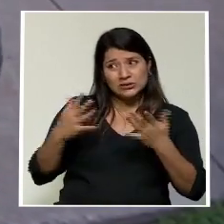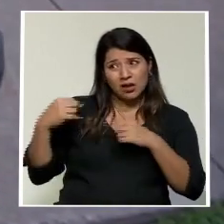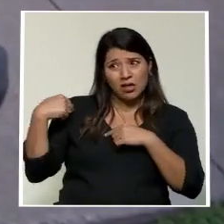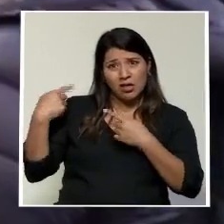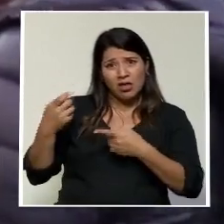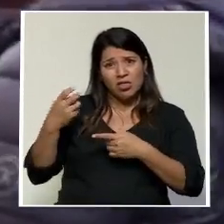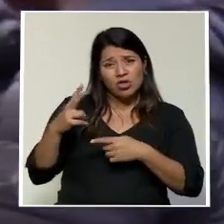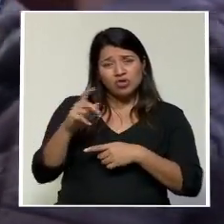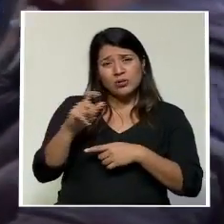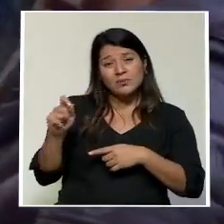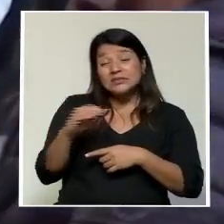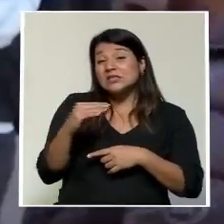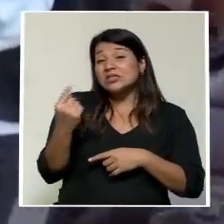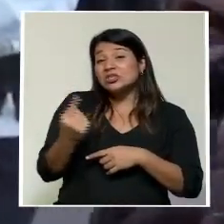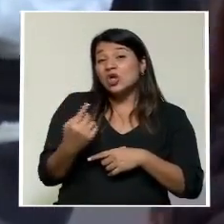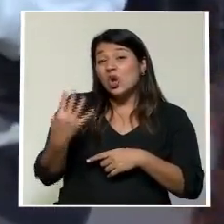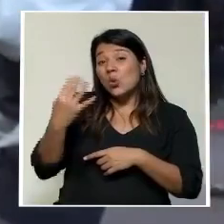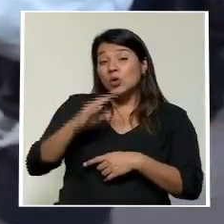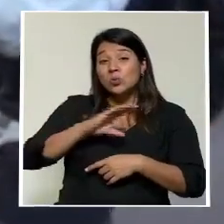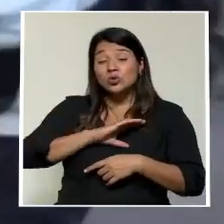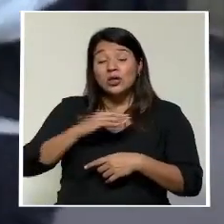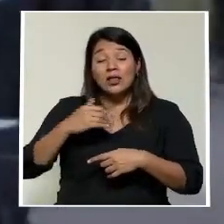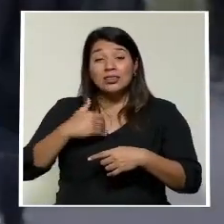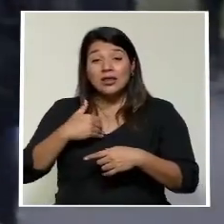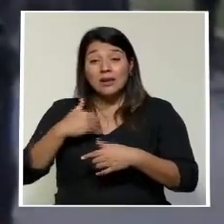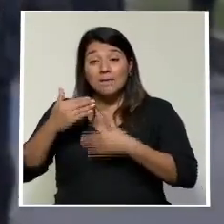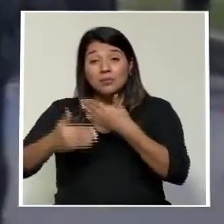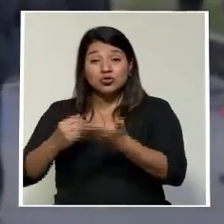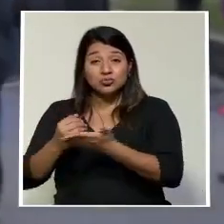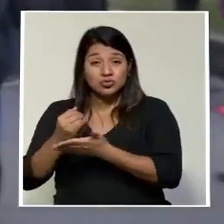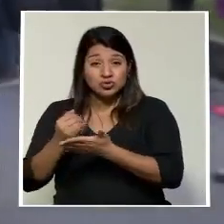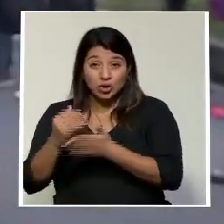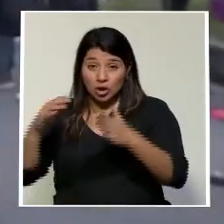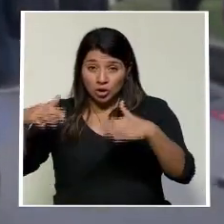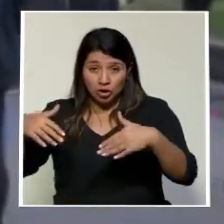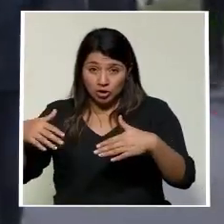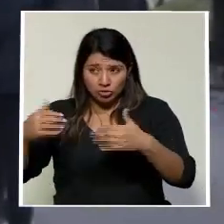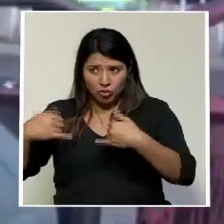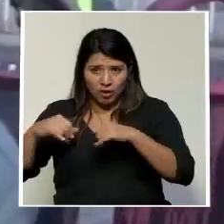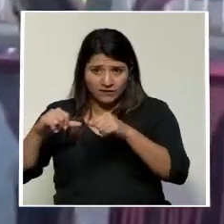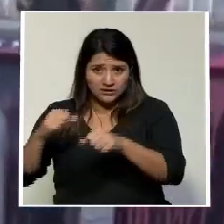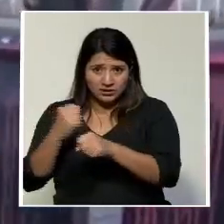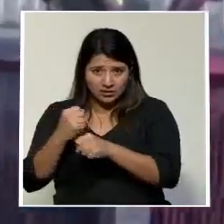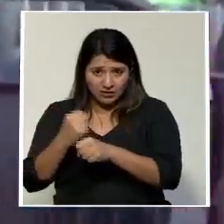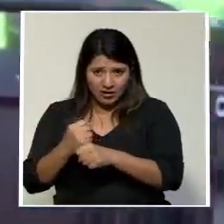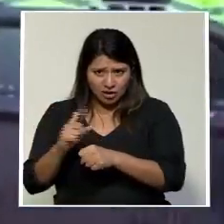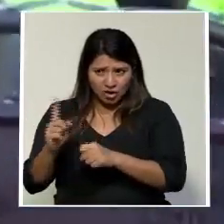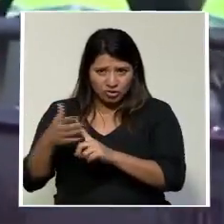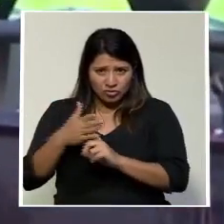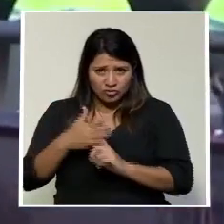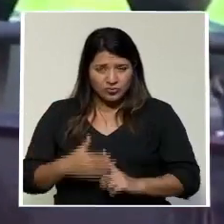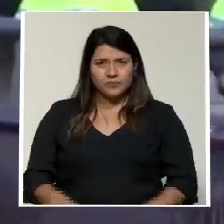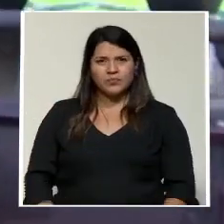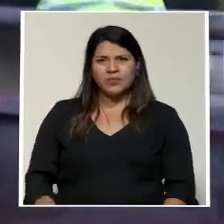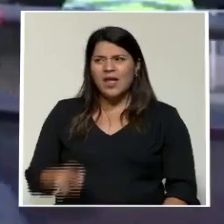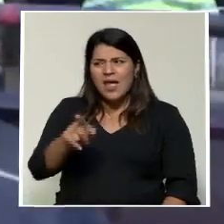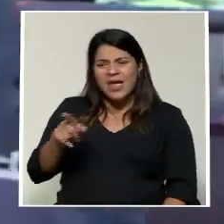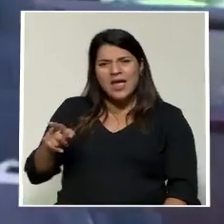solo 4 agentes están imputados por los hechos y ni siquiera han sido apartados del servicio los asesinos del pueblo